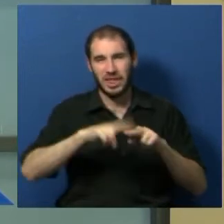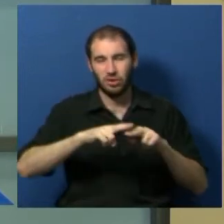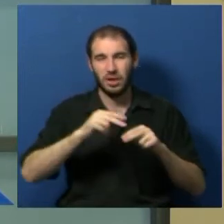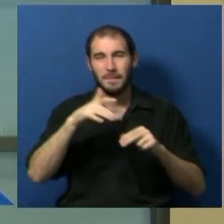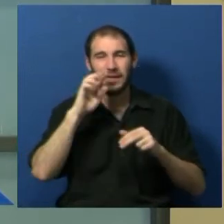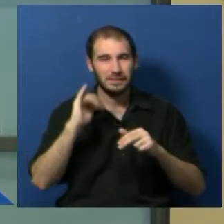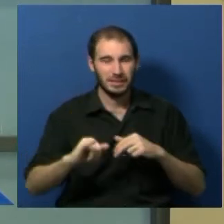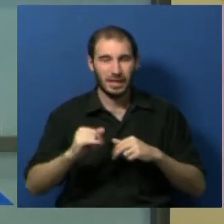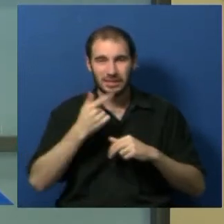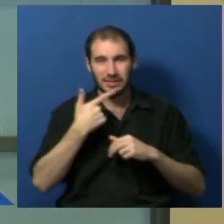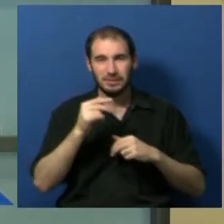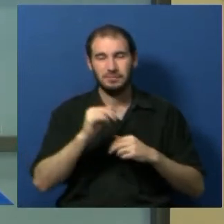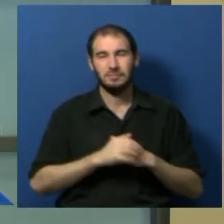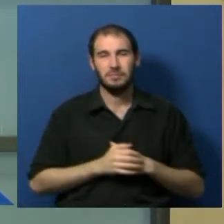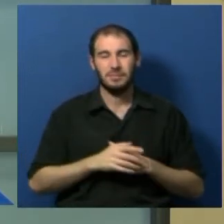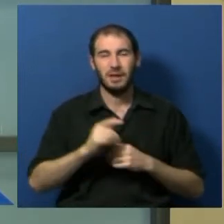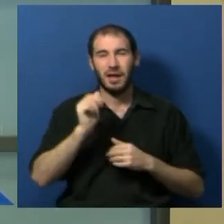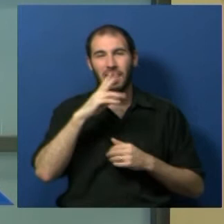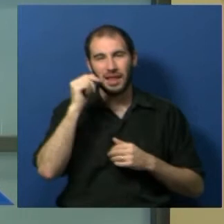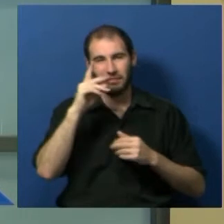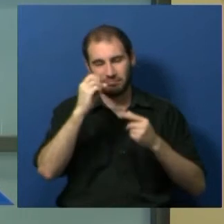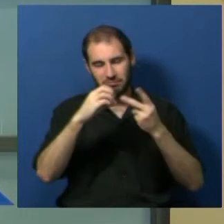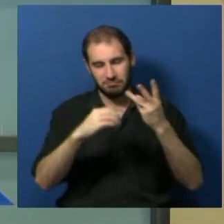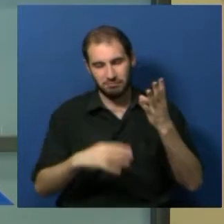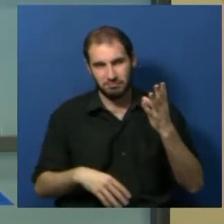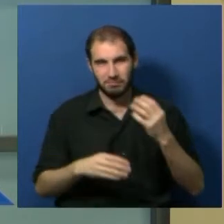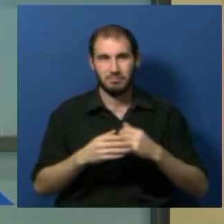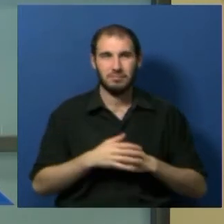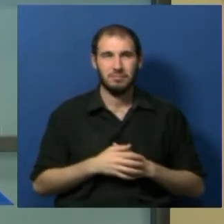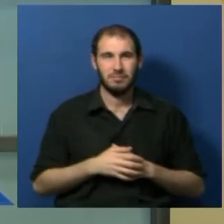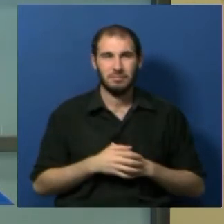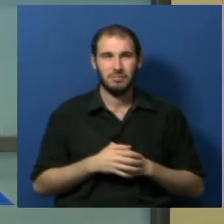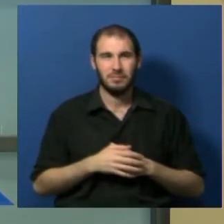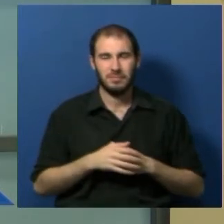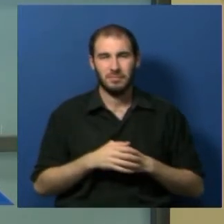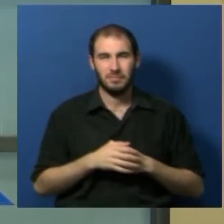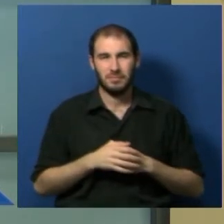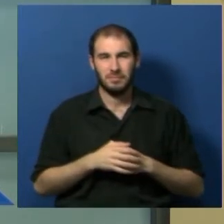Matías Russo, Alejandrina Groisman, Matías en cámara, Alejandrina en